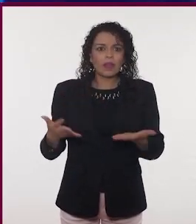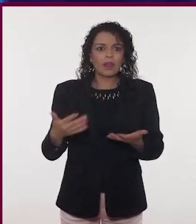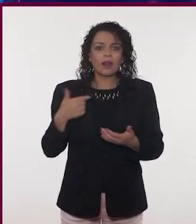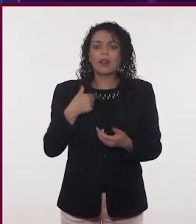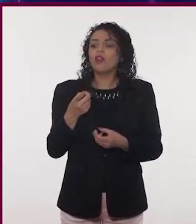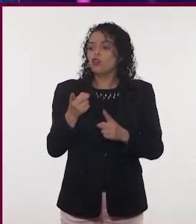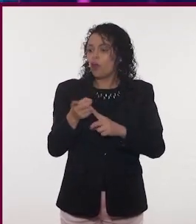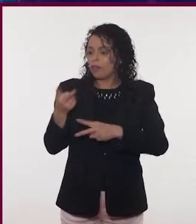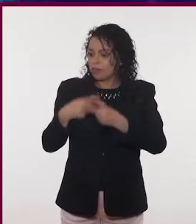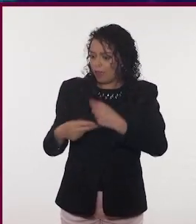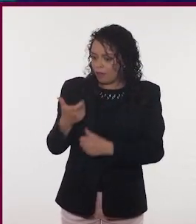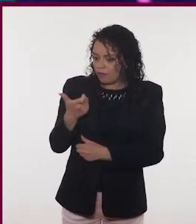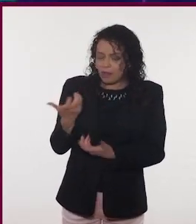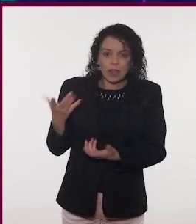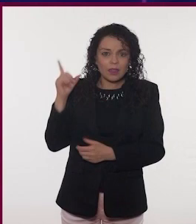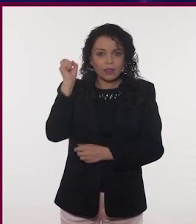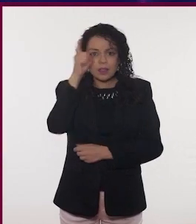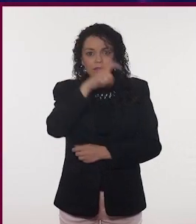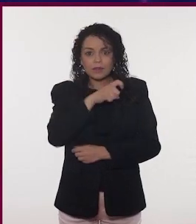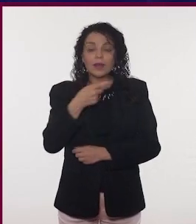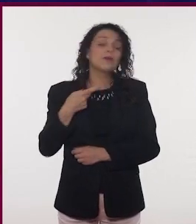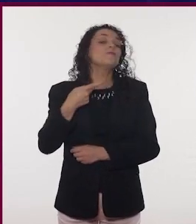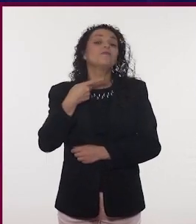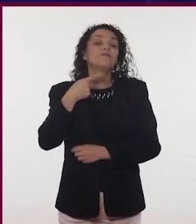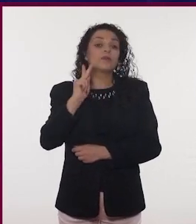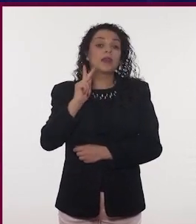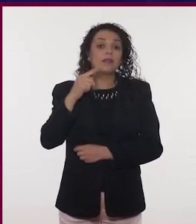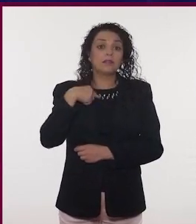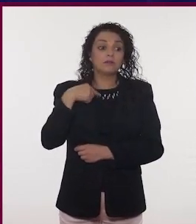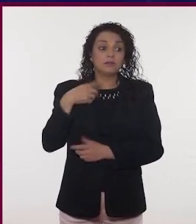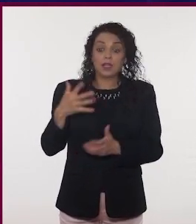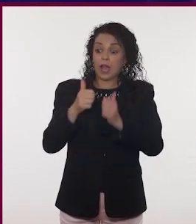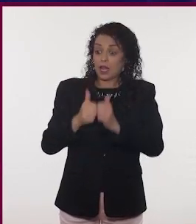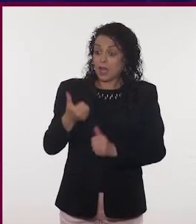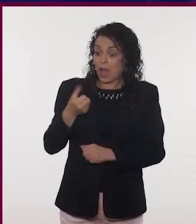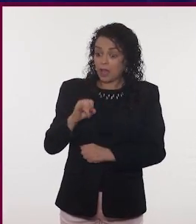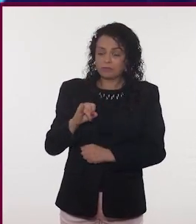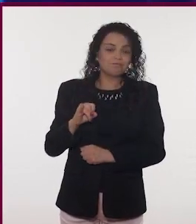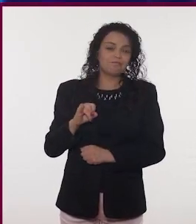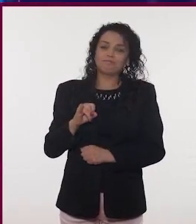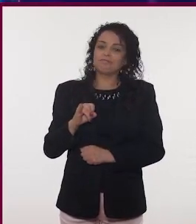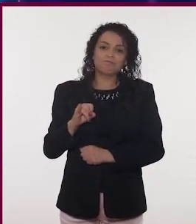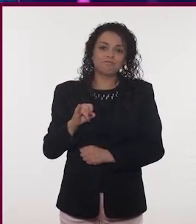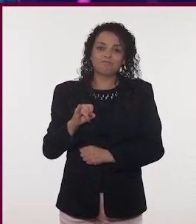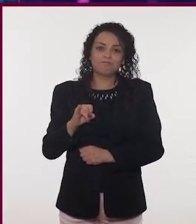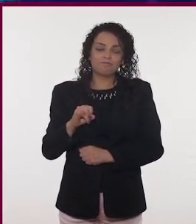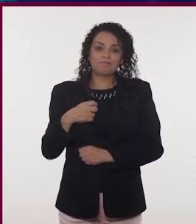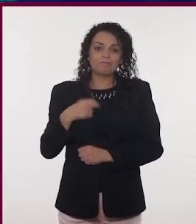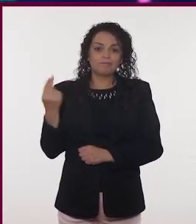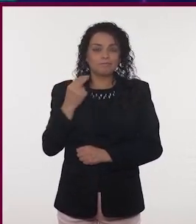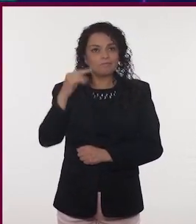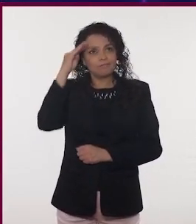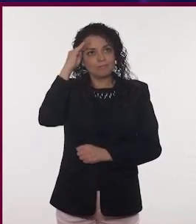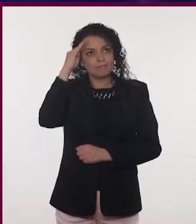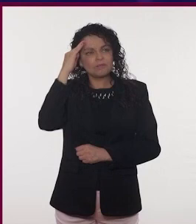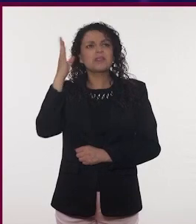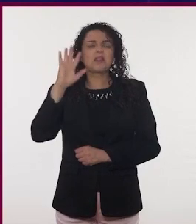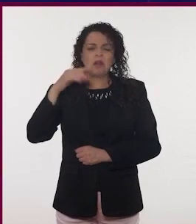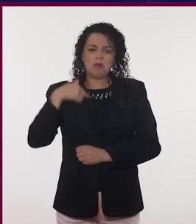vivir y todo eso, pero lo que sí sabía es de que pues me iba a quedar lamentándome la situación, ¿no? Entonces decidí poner un